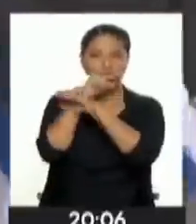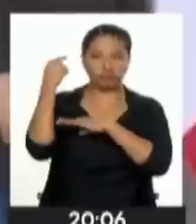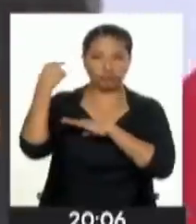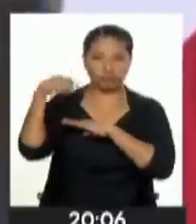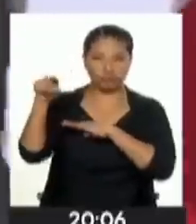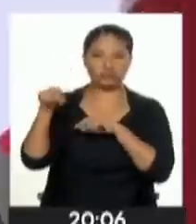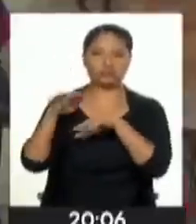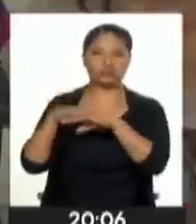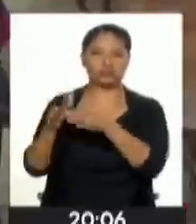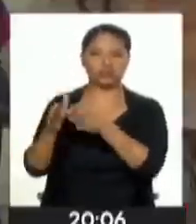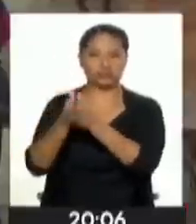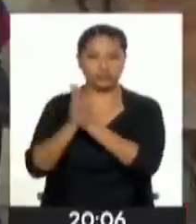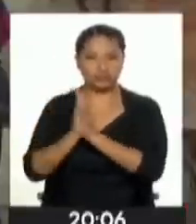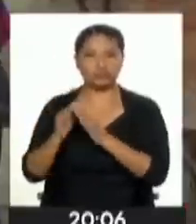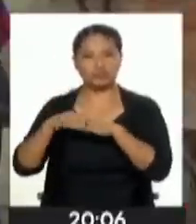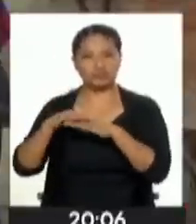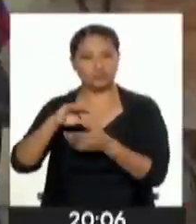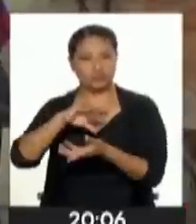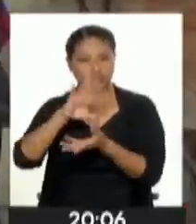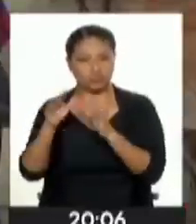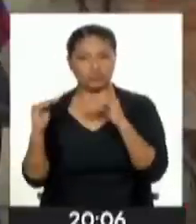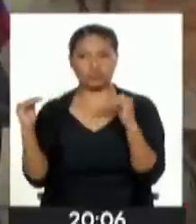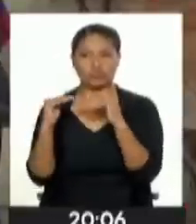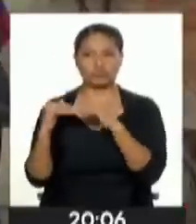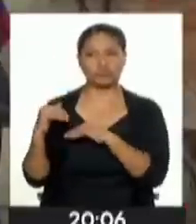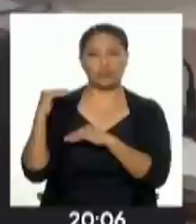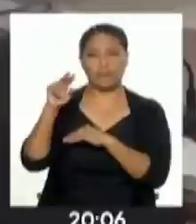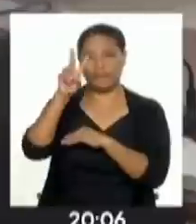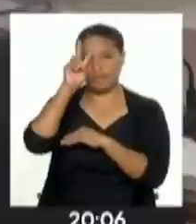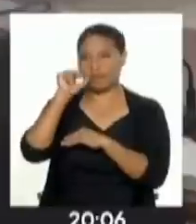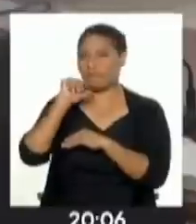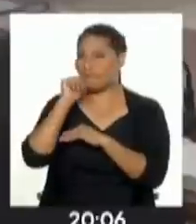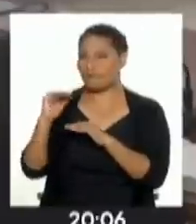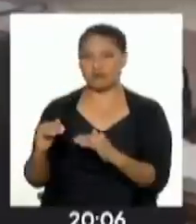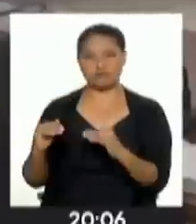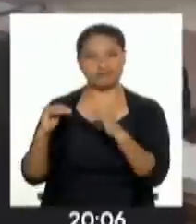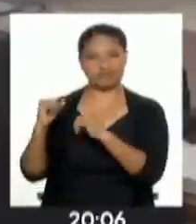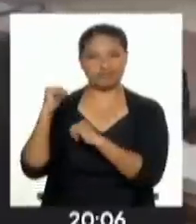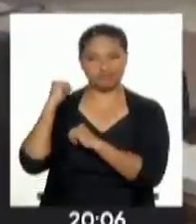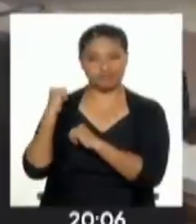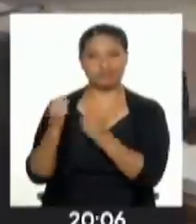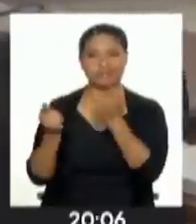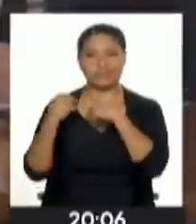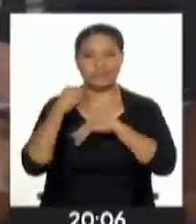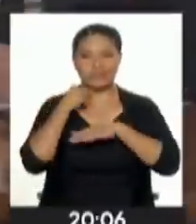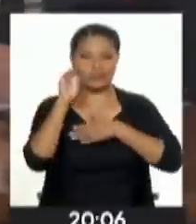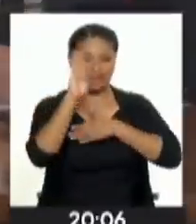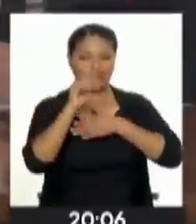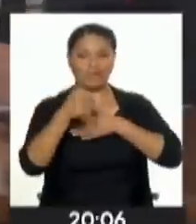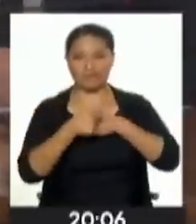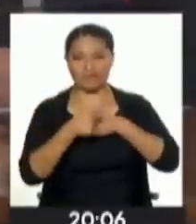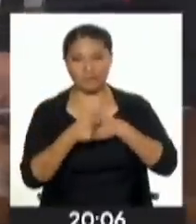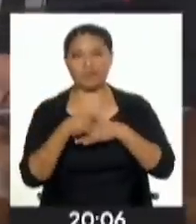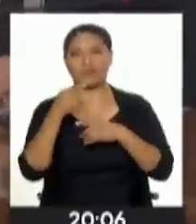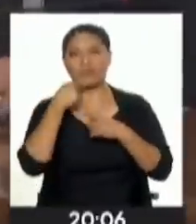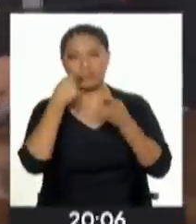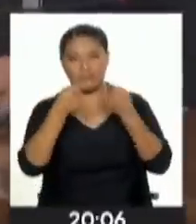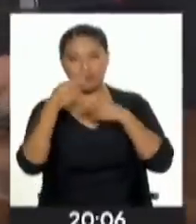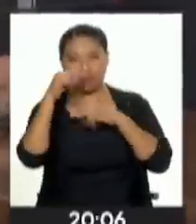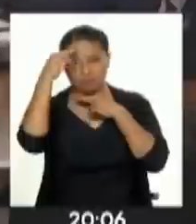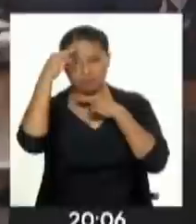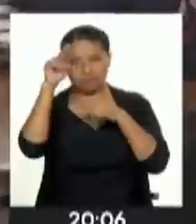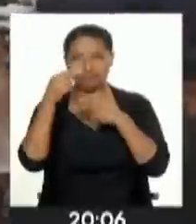el que pide una recuperación de la democracia en nuestro país previo a la cita en Brasilia. En declaraciones a medios de